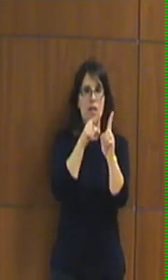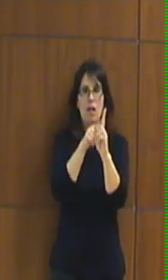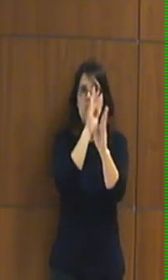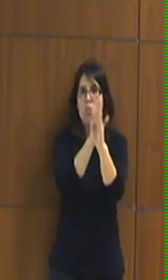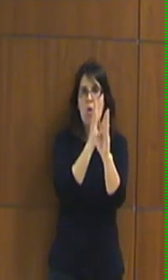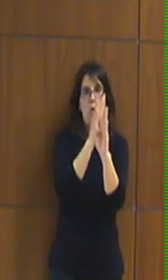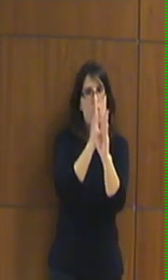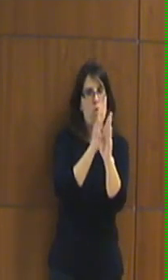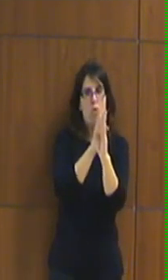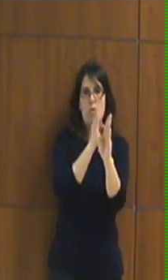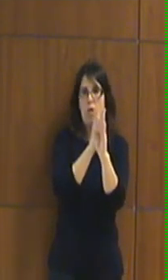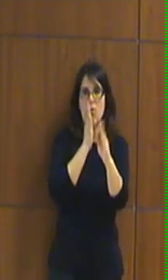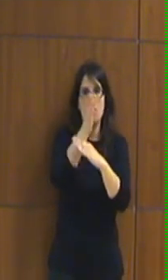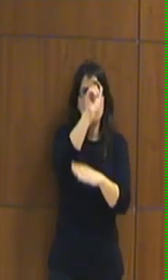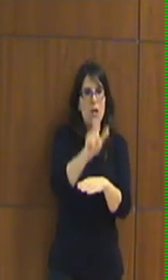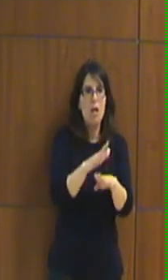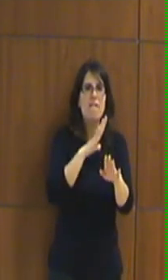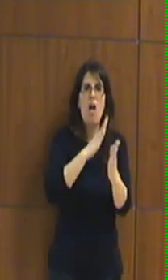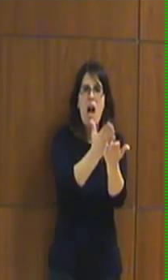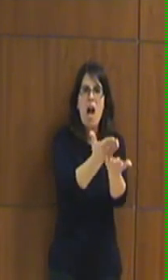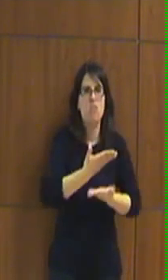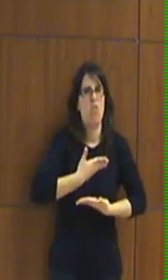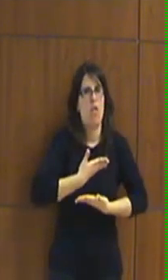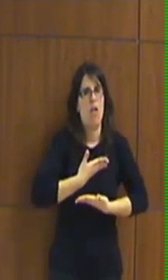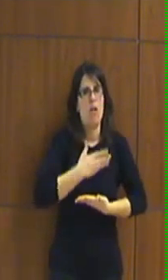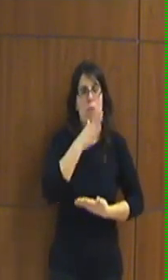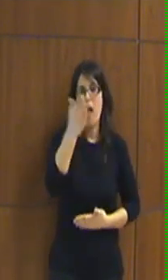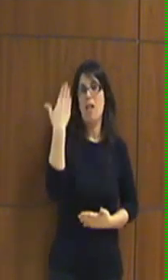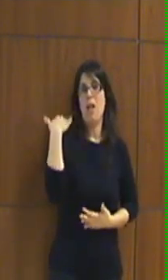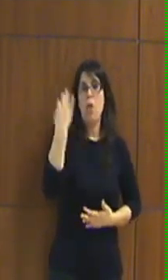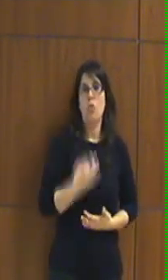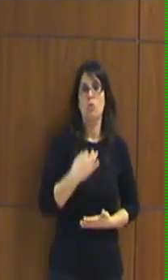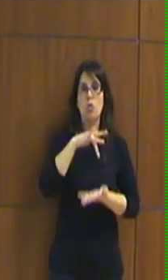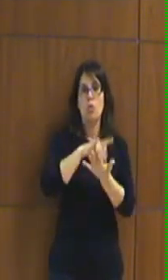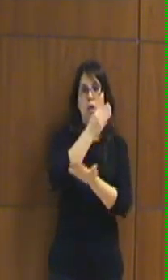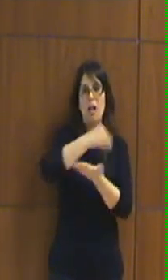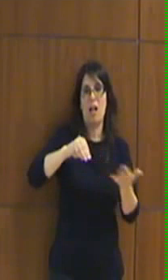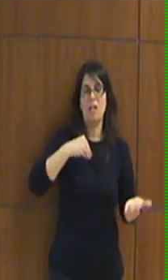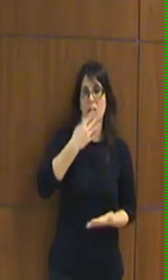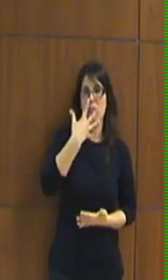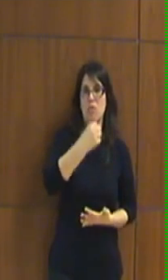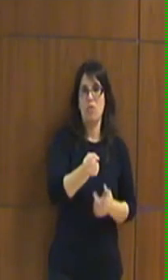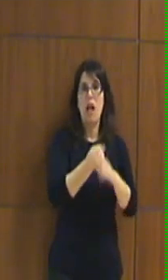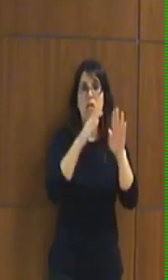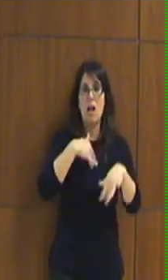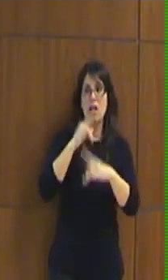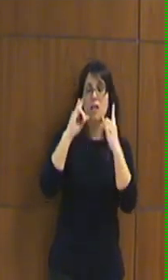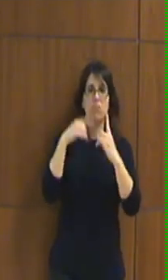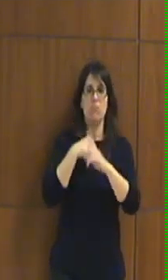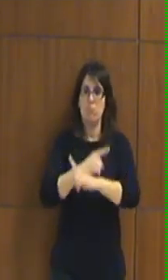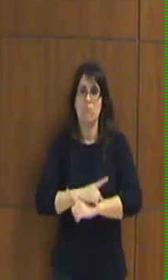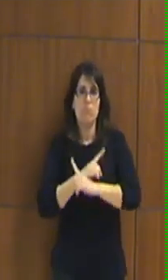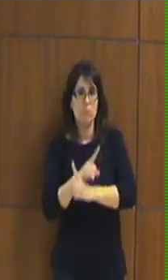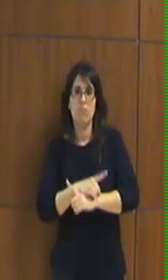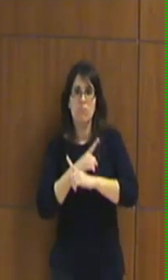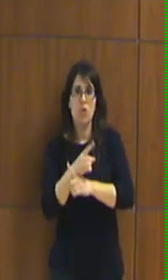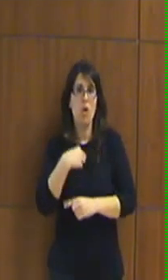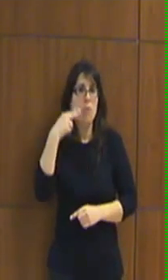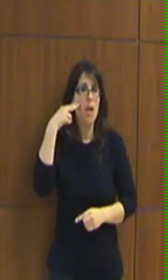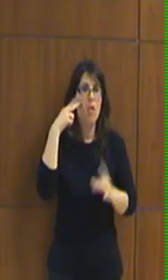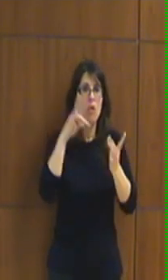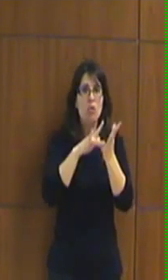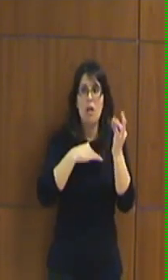en su empresa a decirle que por favor le ayude porque ayer se le tragó la tarjeta del cajero y no pudo hacer absolutamente nada. Y tiene miedo de que le hayan quitado el